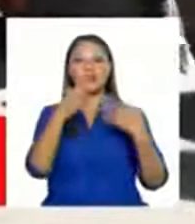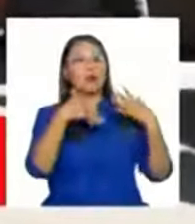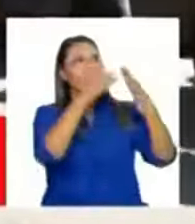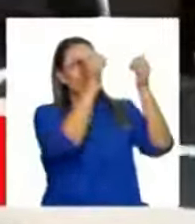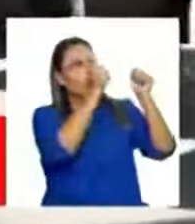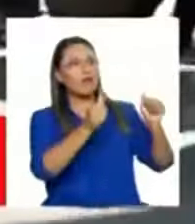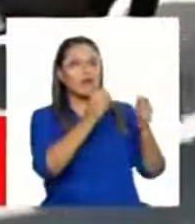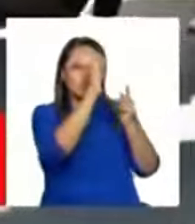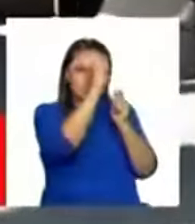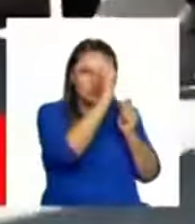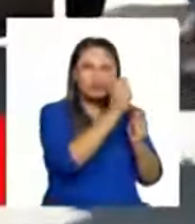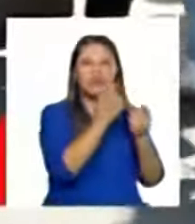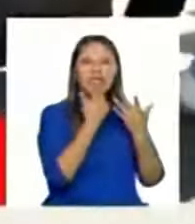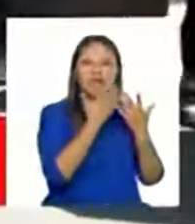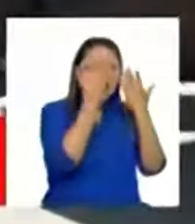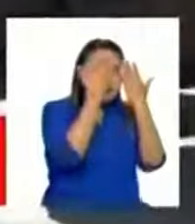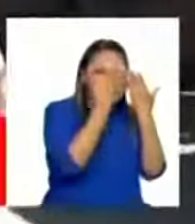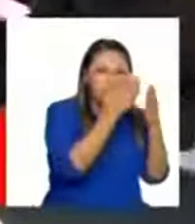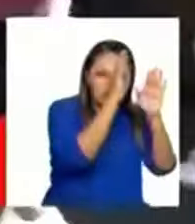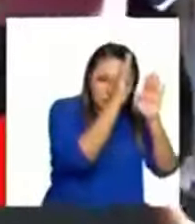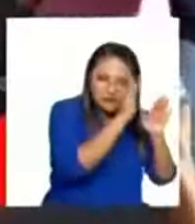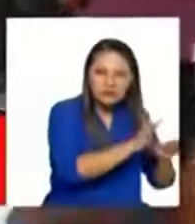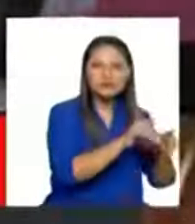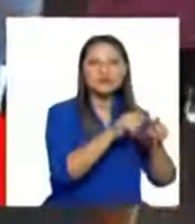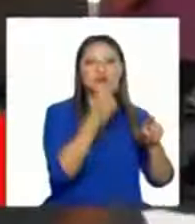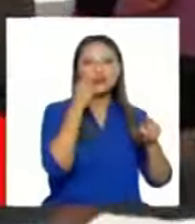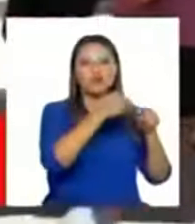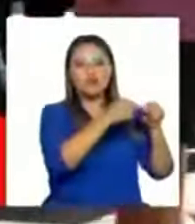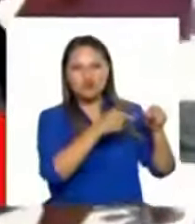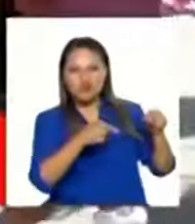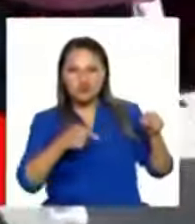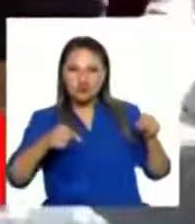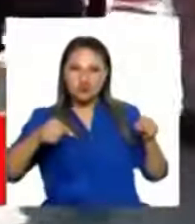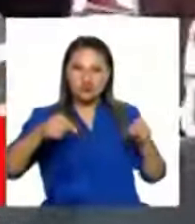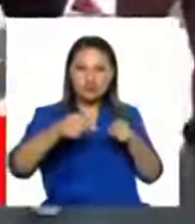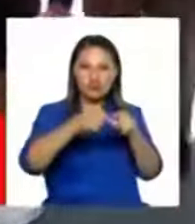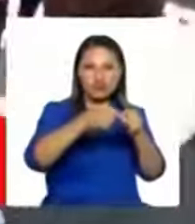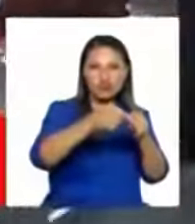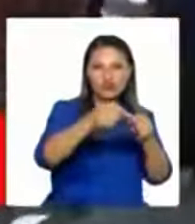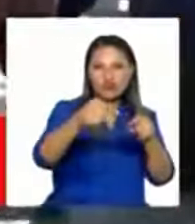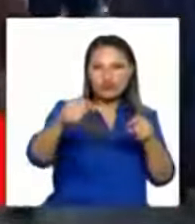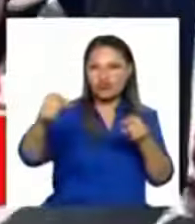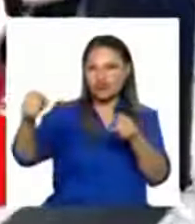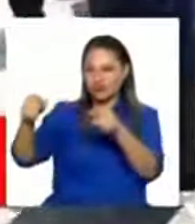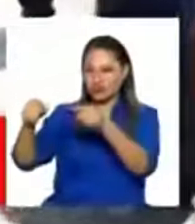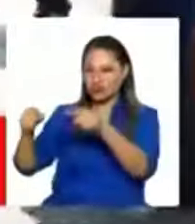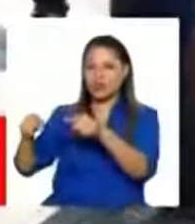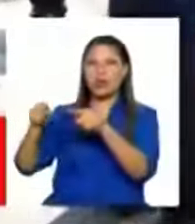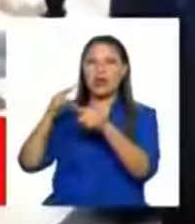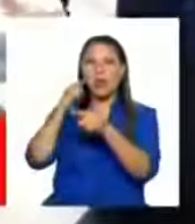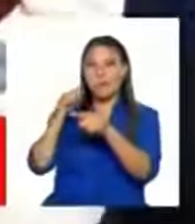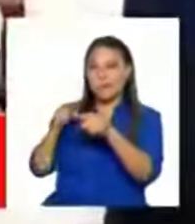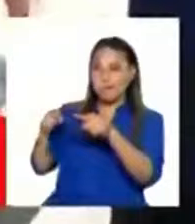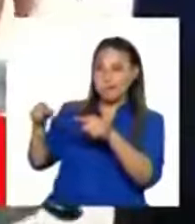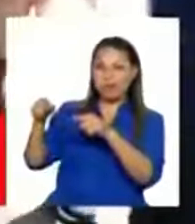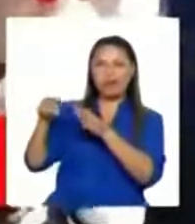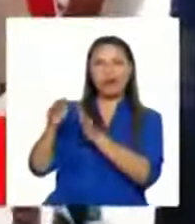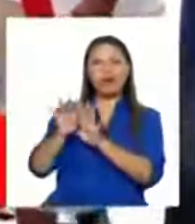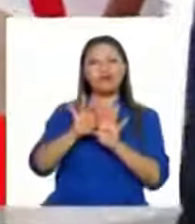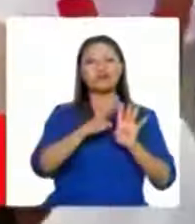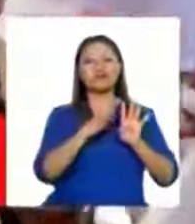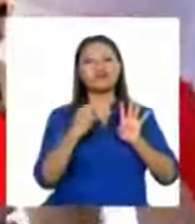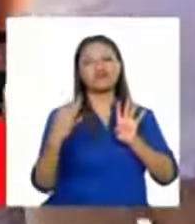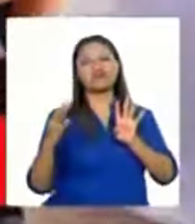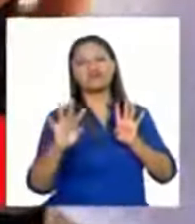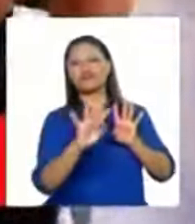supera las 7 cuadras. Viene por el jirón Ancash y continúa por la avenida Bancay para doblar y seguir creciendo por